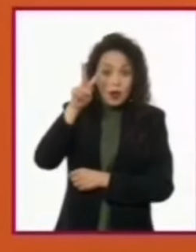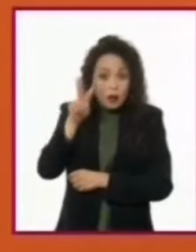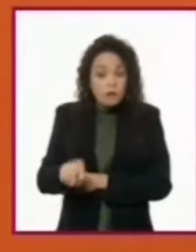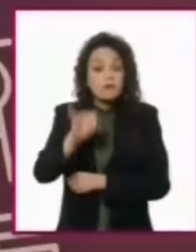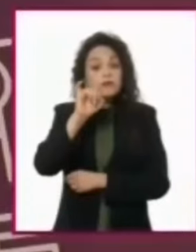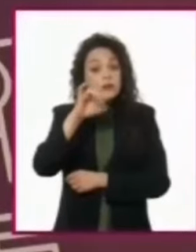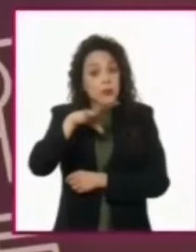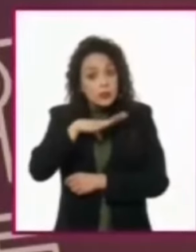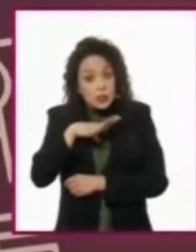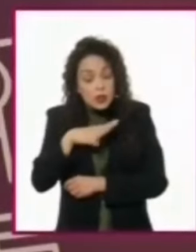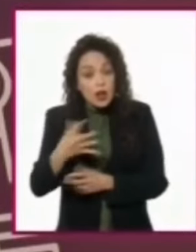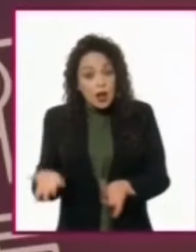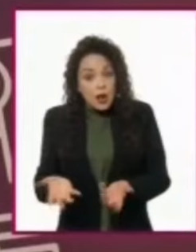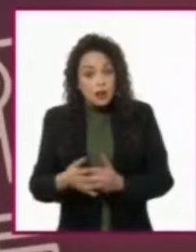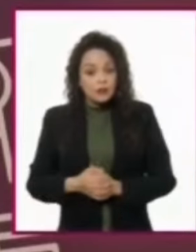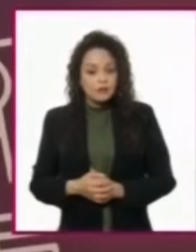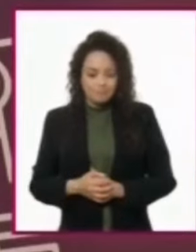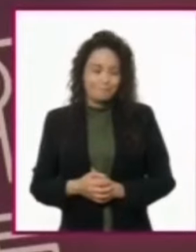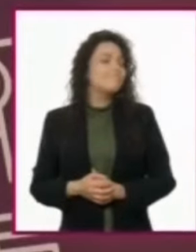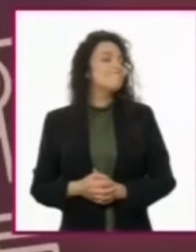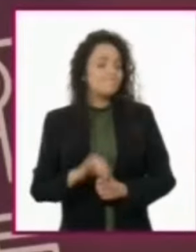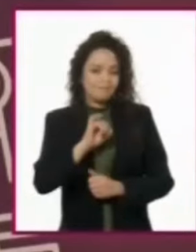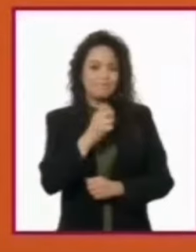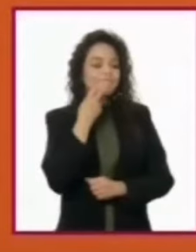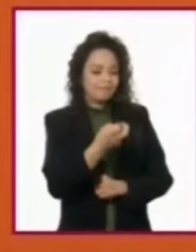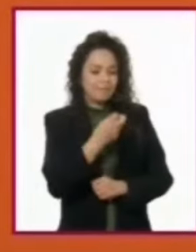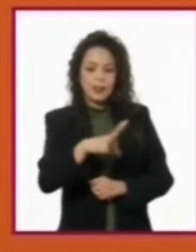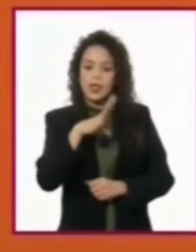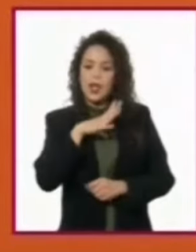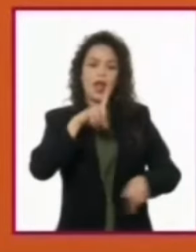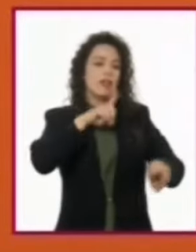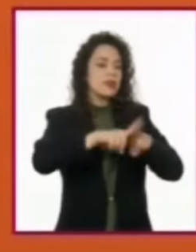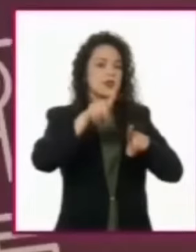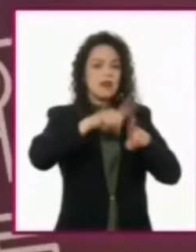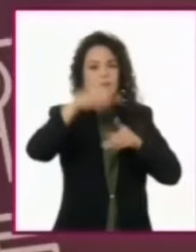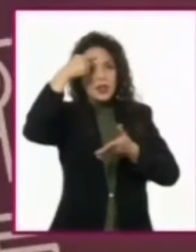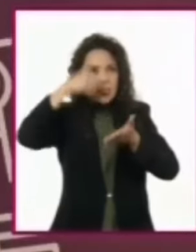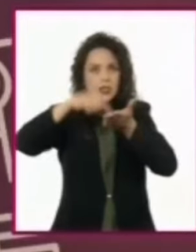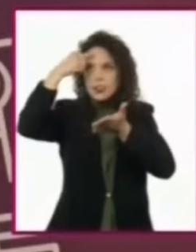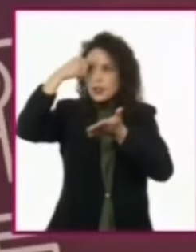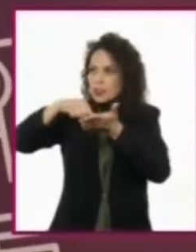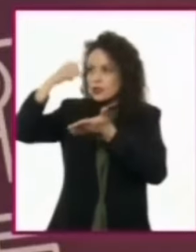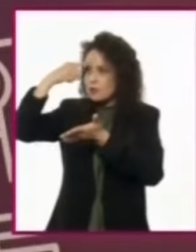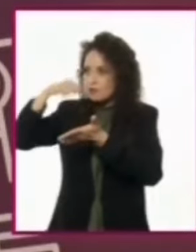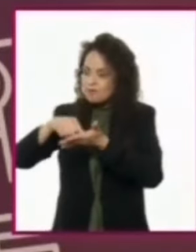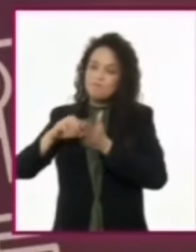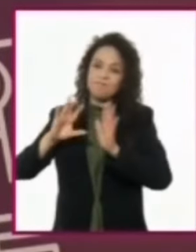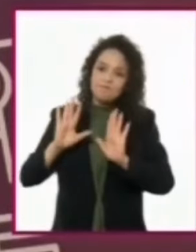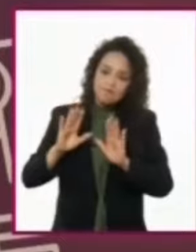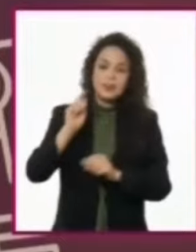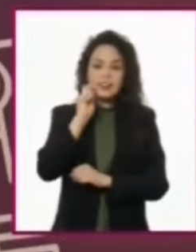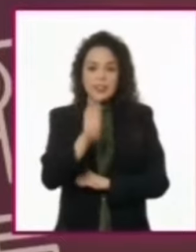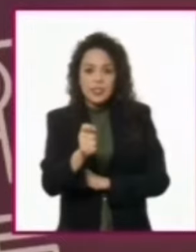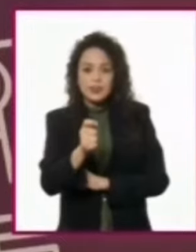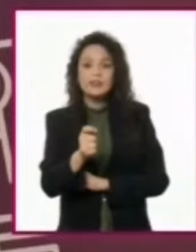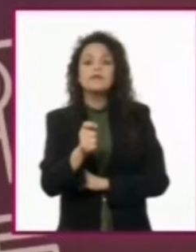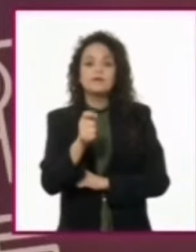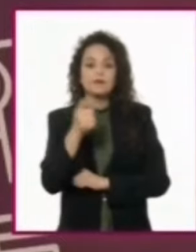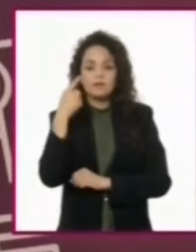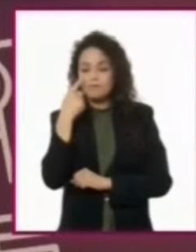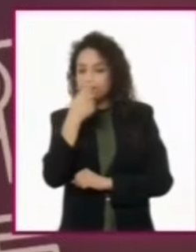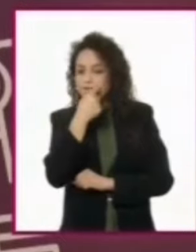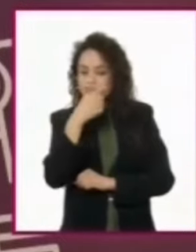que pensaba. Así es. Existen muchas hipótesis y teorías que aparentan ser producto de los puntos de